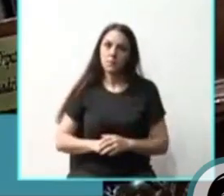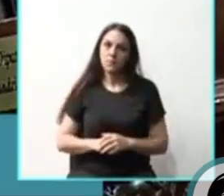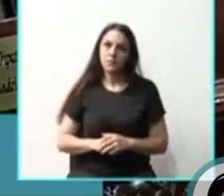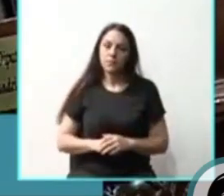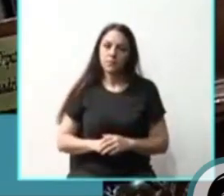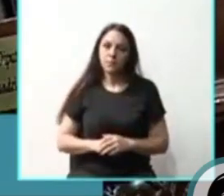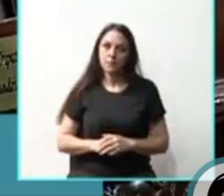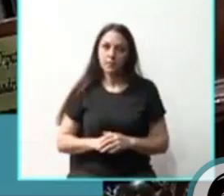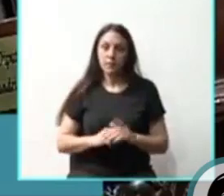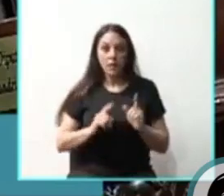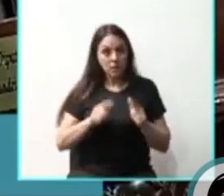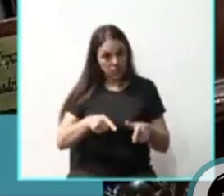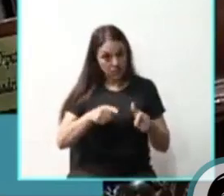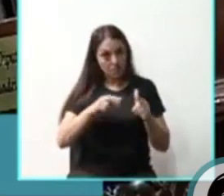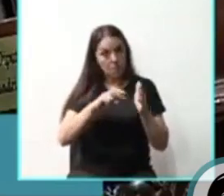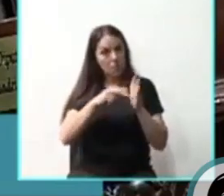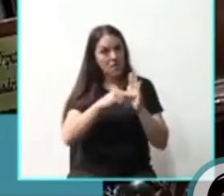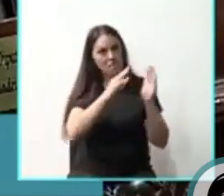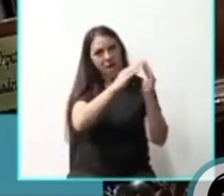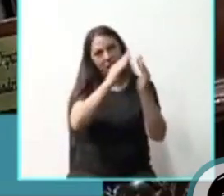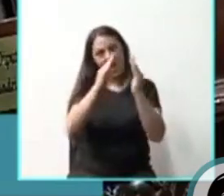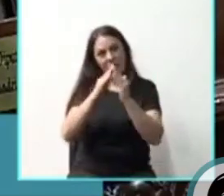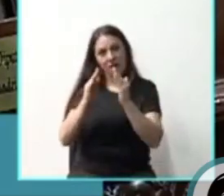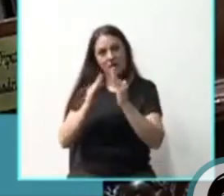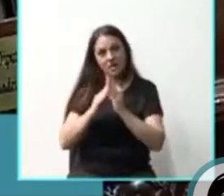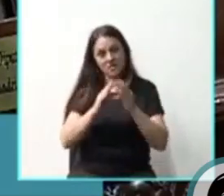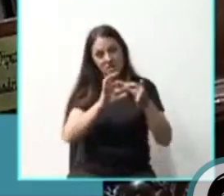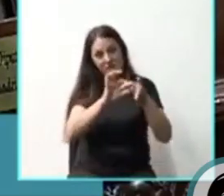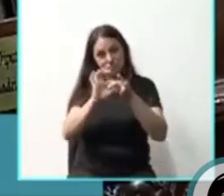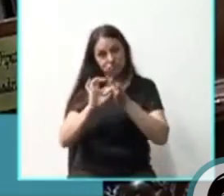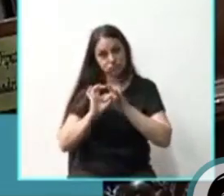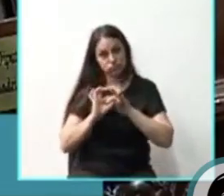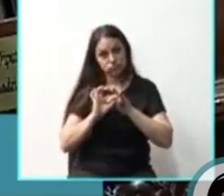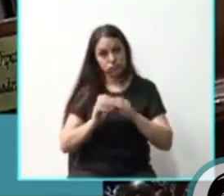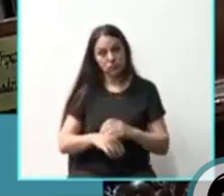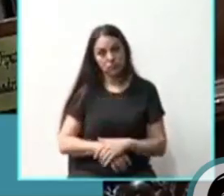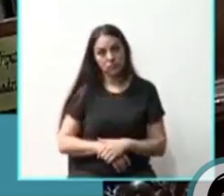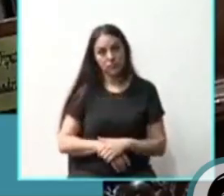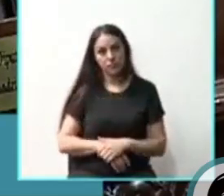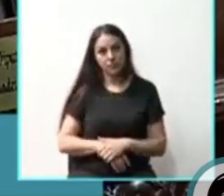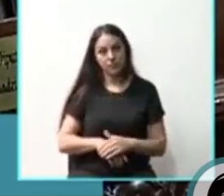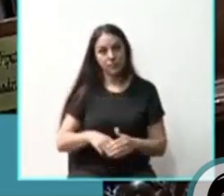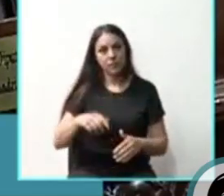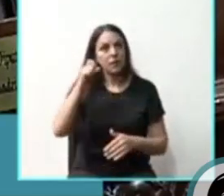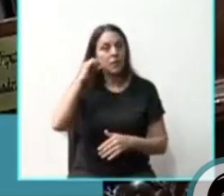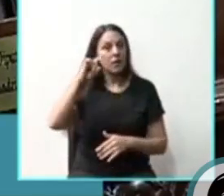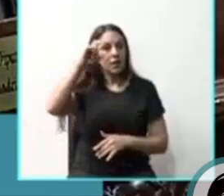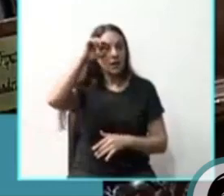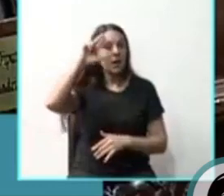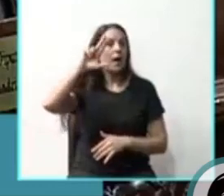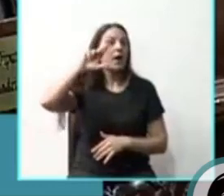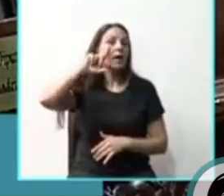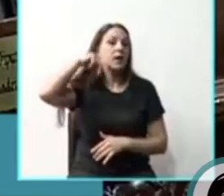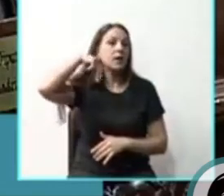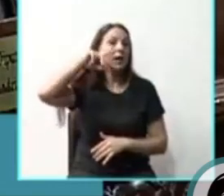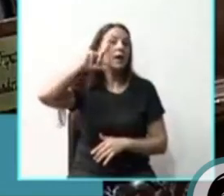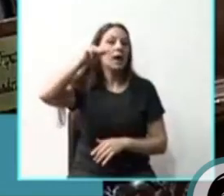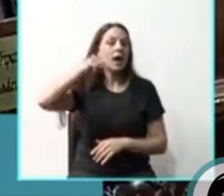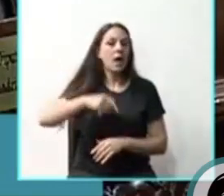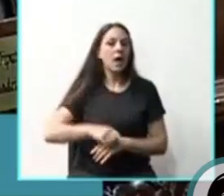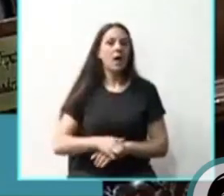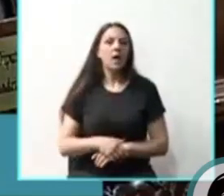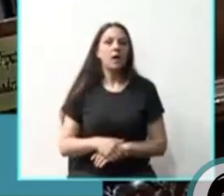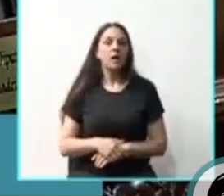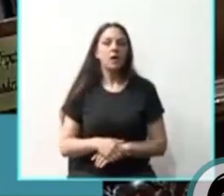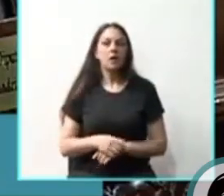y el problema de la vivienda que está relacionado con esto gernika y ustedes me van a decir que